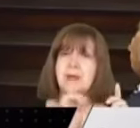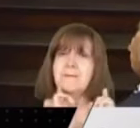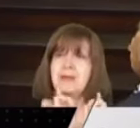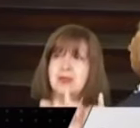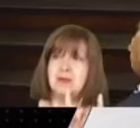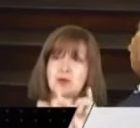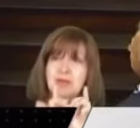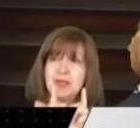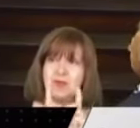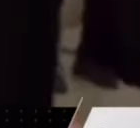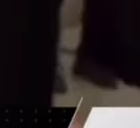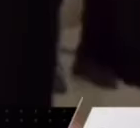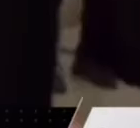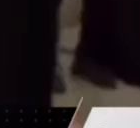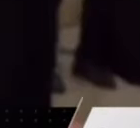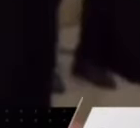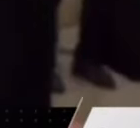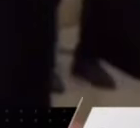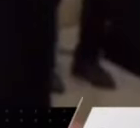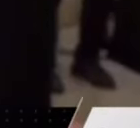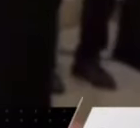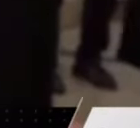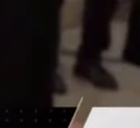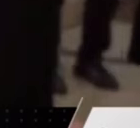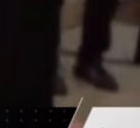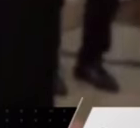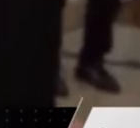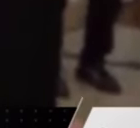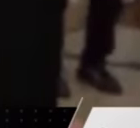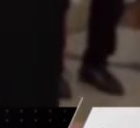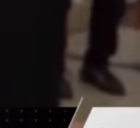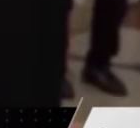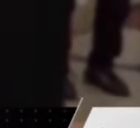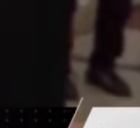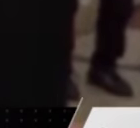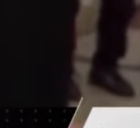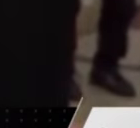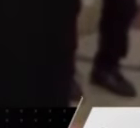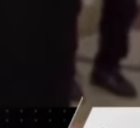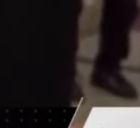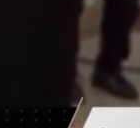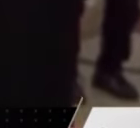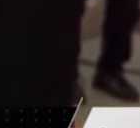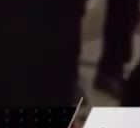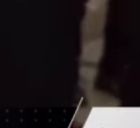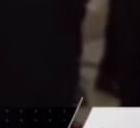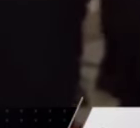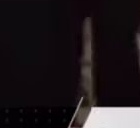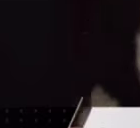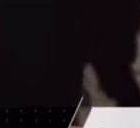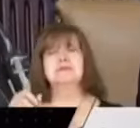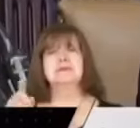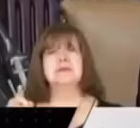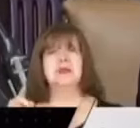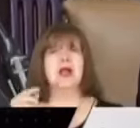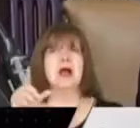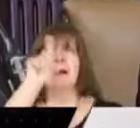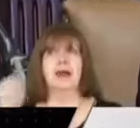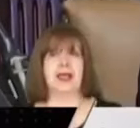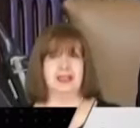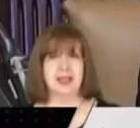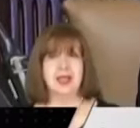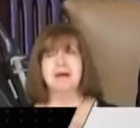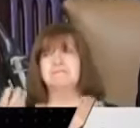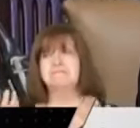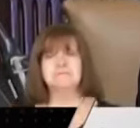estamos viendo una mesa servida, que son los 1.023 millones de dólares, y vemos cómo se lo comen otros. Y uno mira ahí en la esperanza